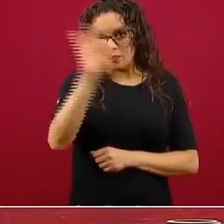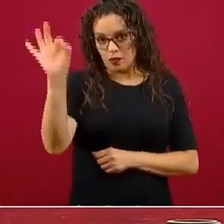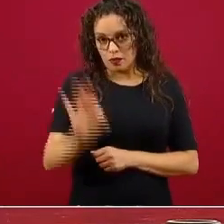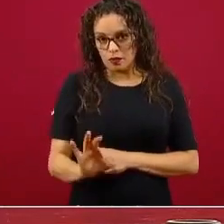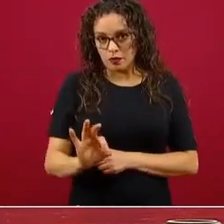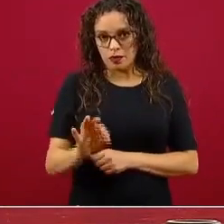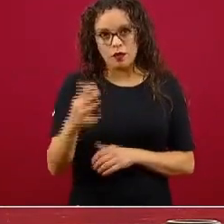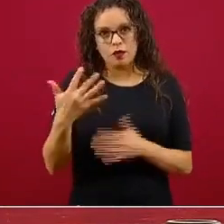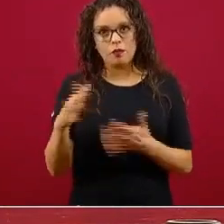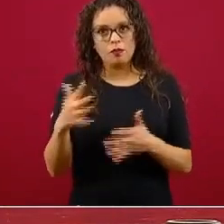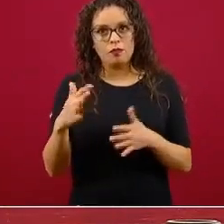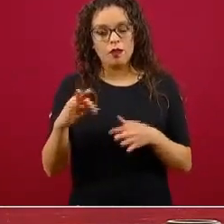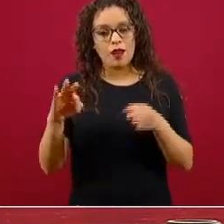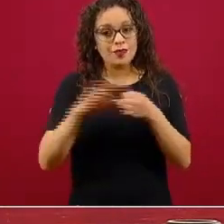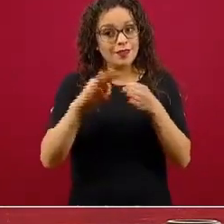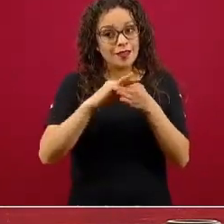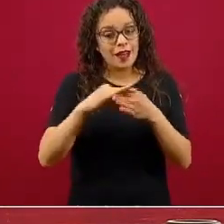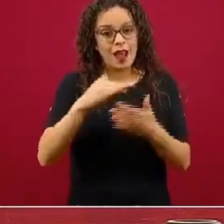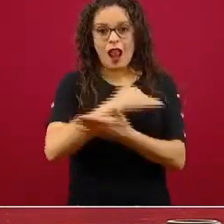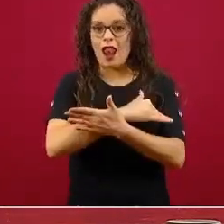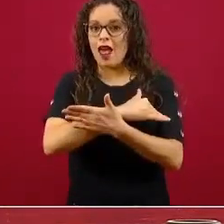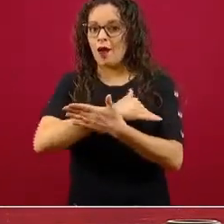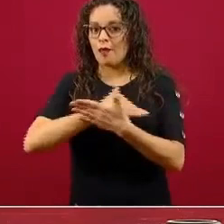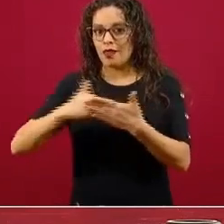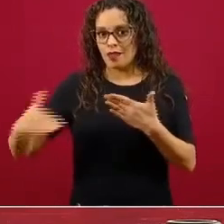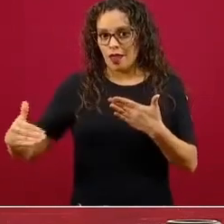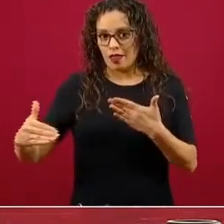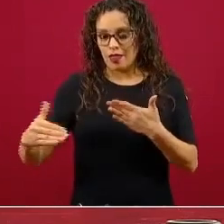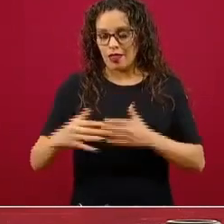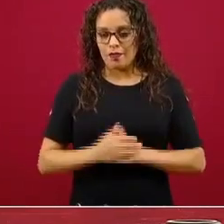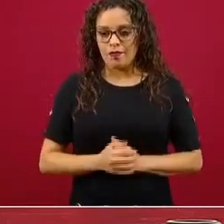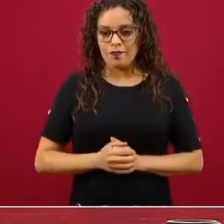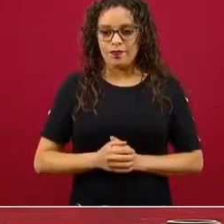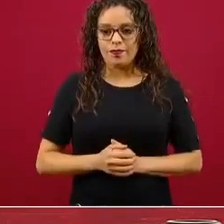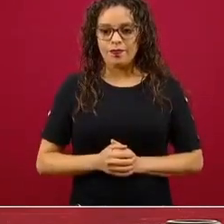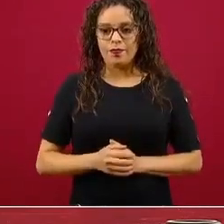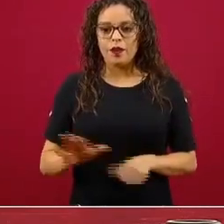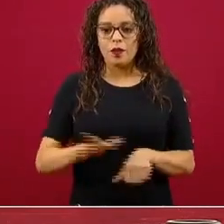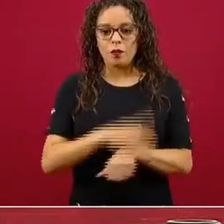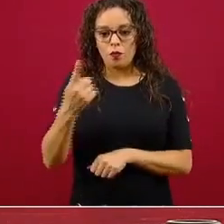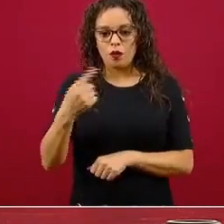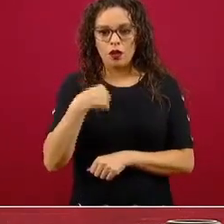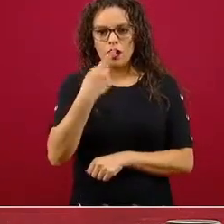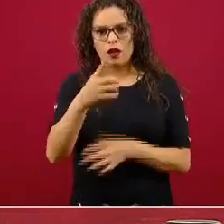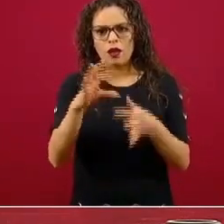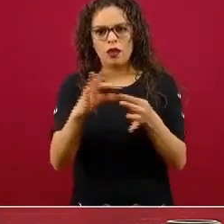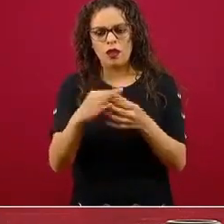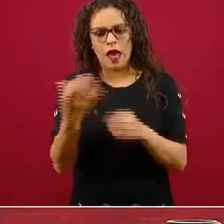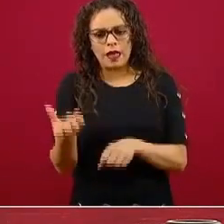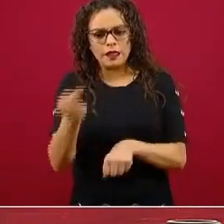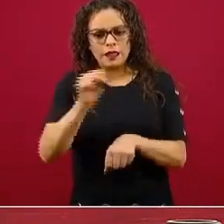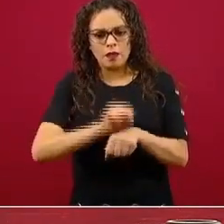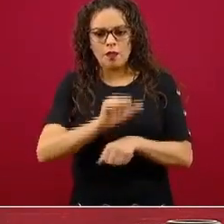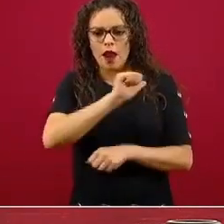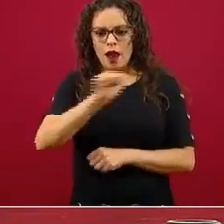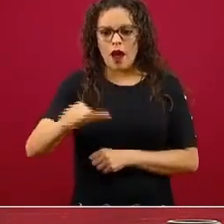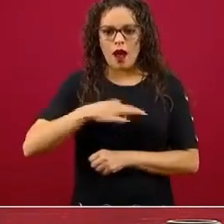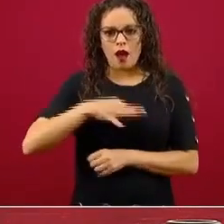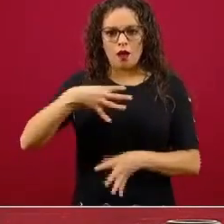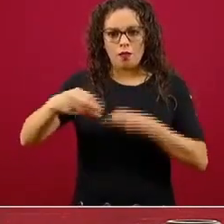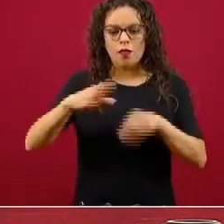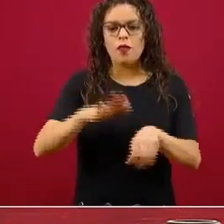mitad de los casos sospechosos. ¿Por qué menciono por semana epidemiológica? Porque a medida que nos vamos alejando, el porcentaje